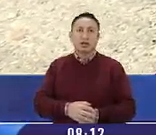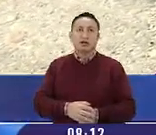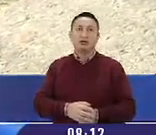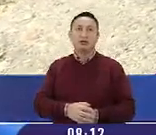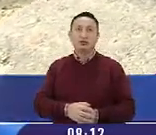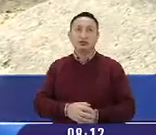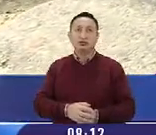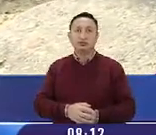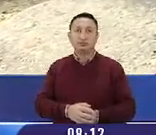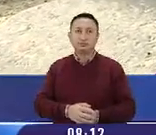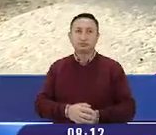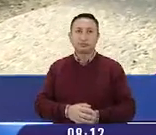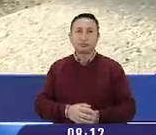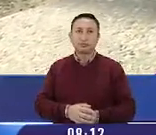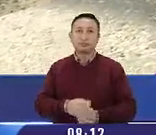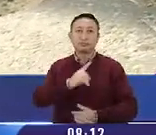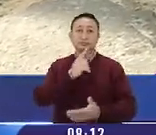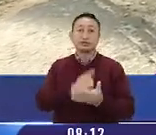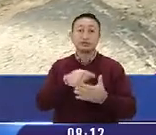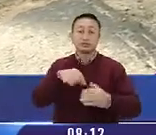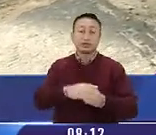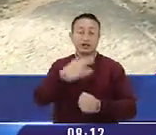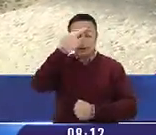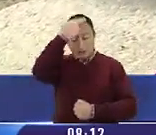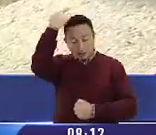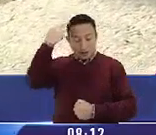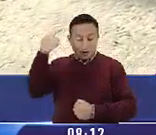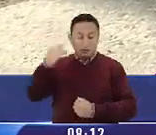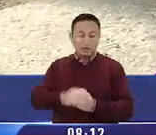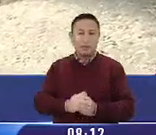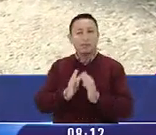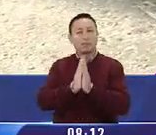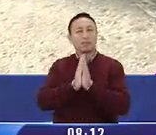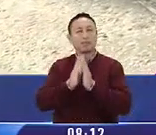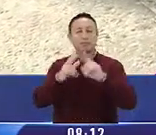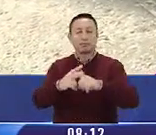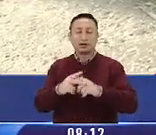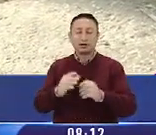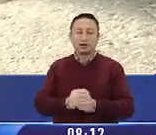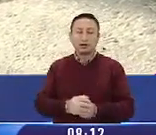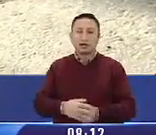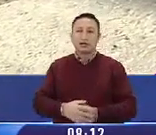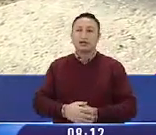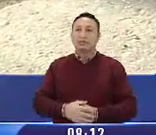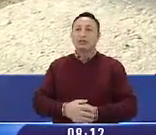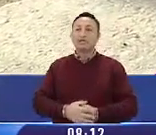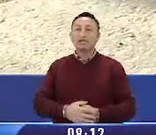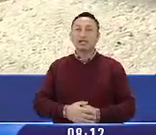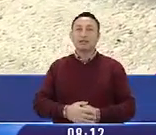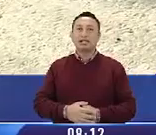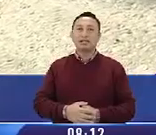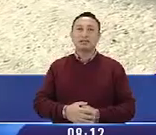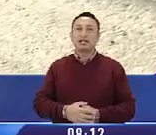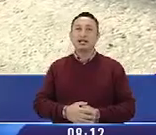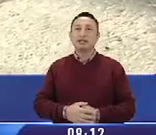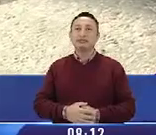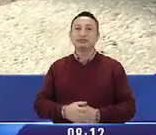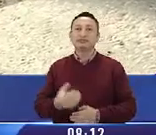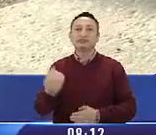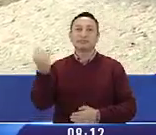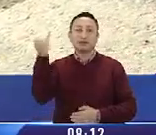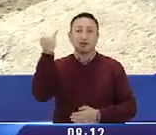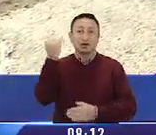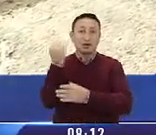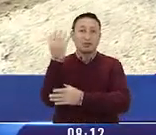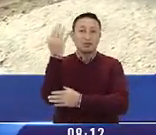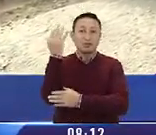sí, por favor, a Robert, que nos preste la velita verde o si es posible un cirio pascual, porque en